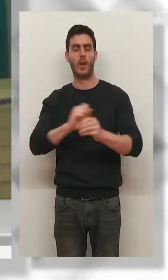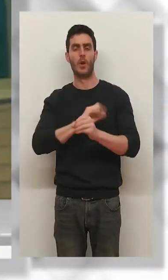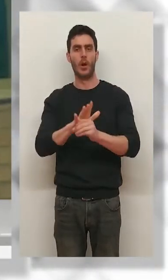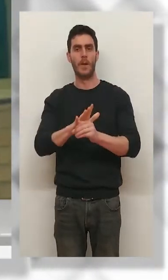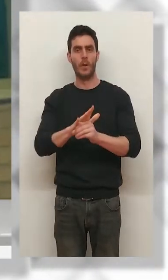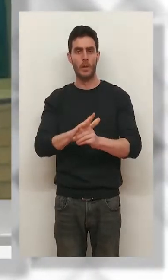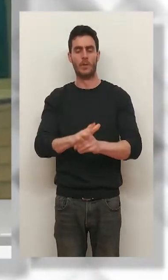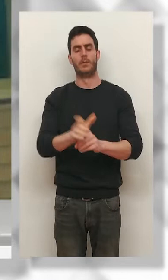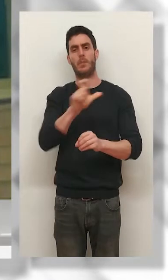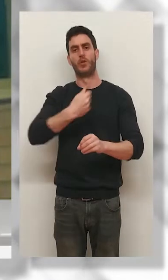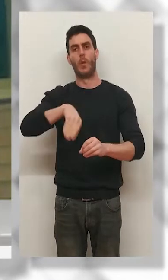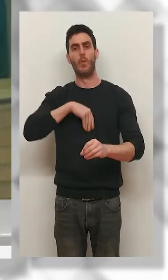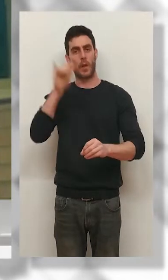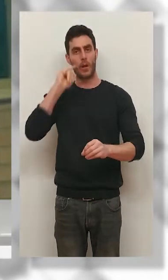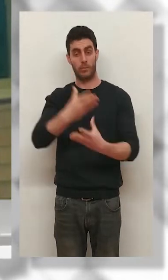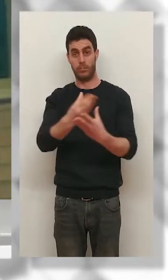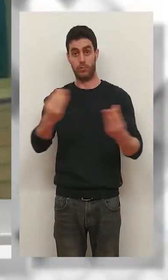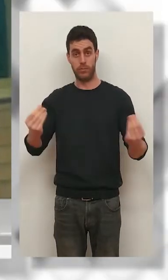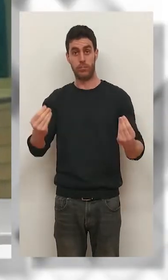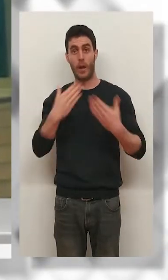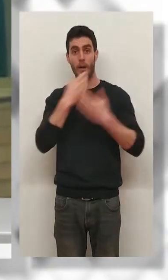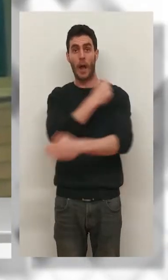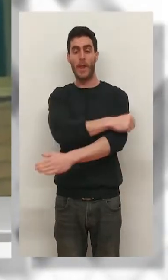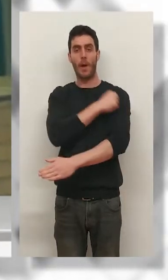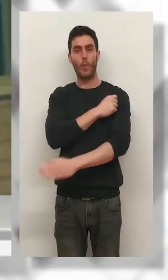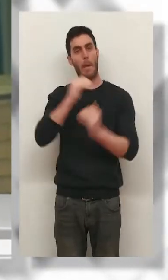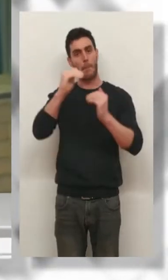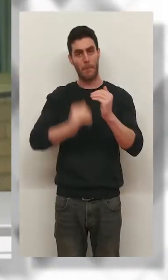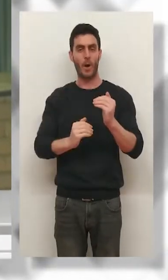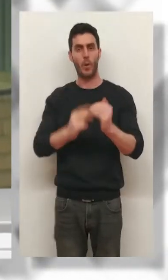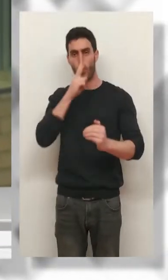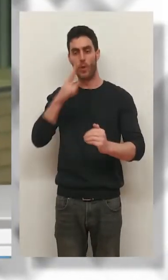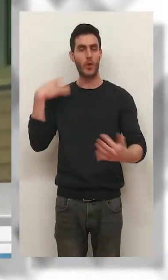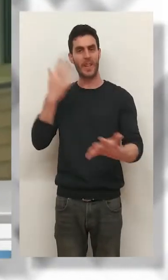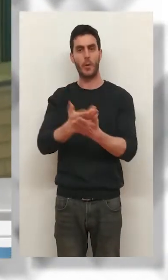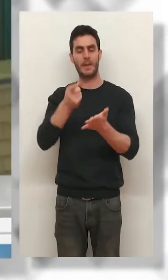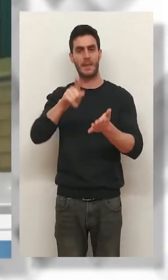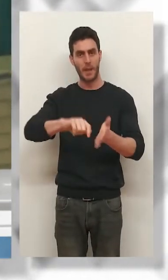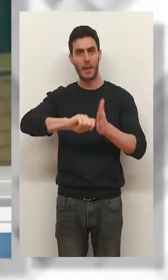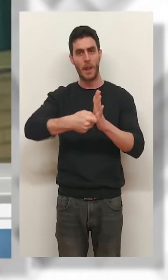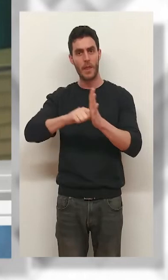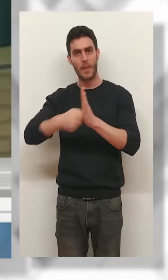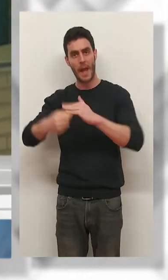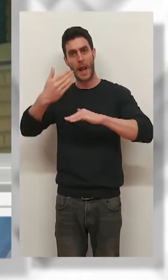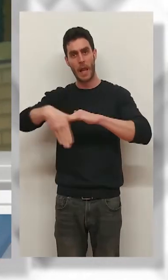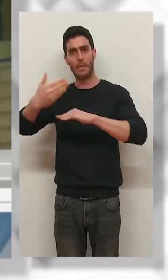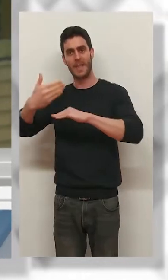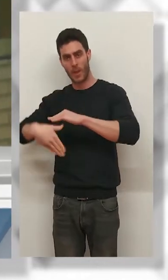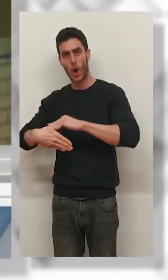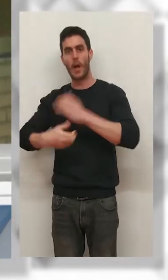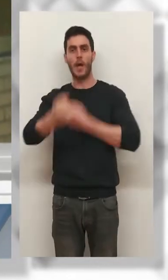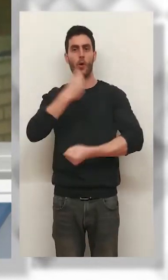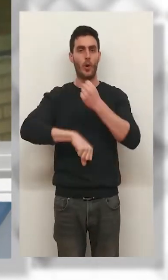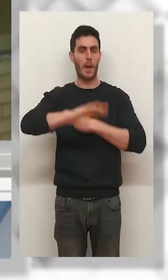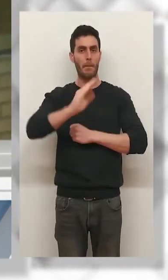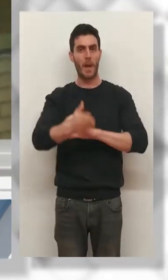900 muertos en La Rioja, que de no ser por las vacunas hubieran sido muchos más. 2 años también de cierres, medidas restrictivas y